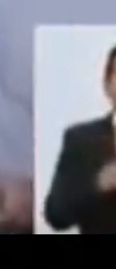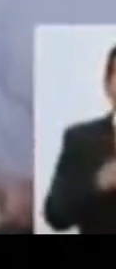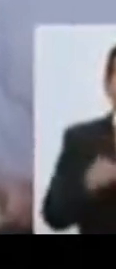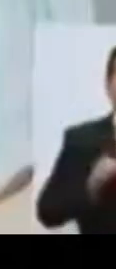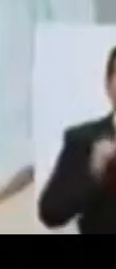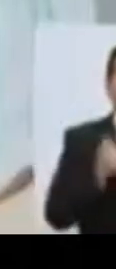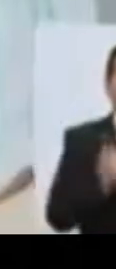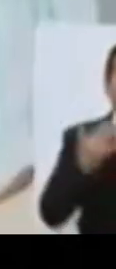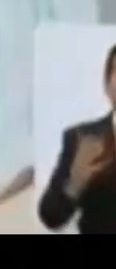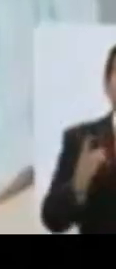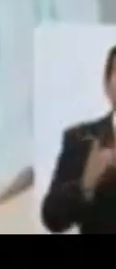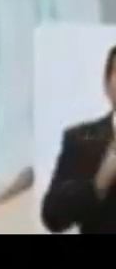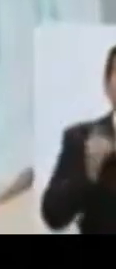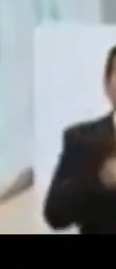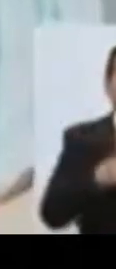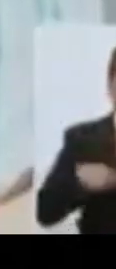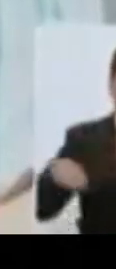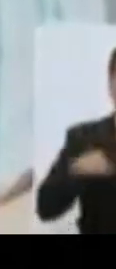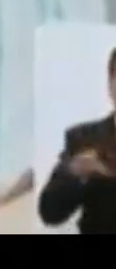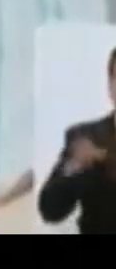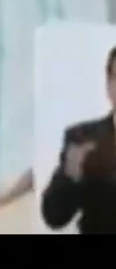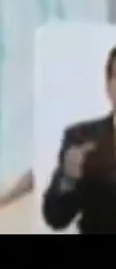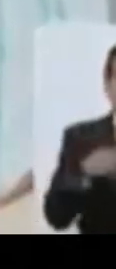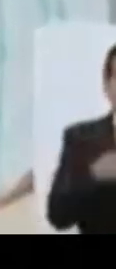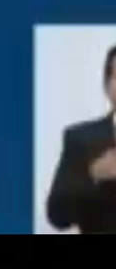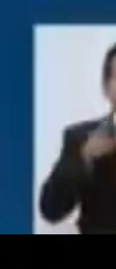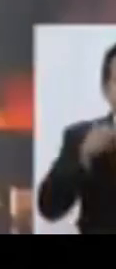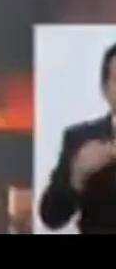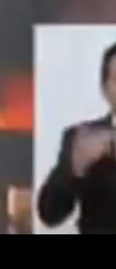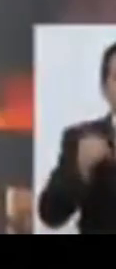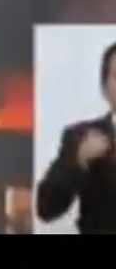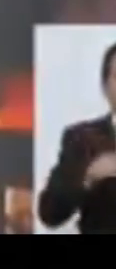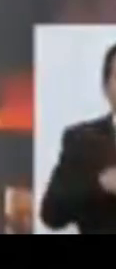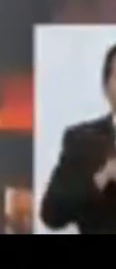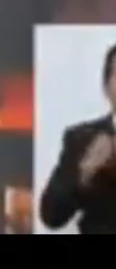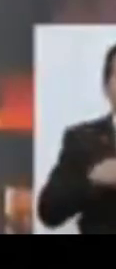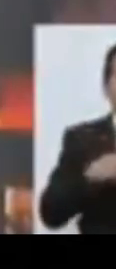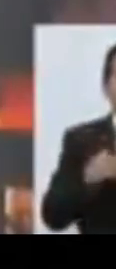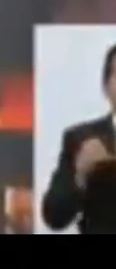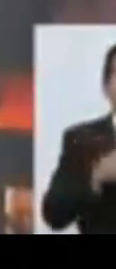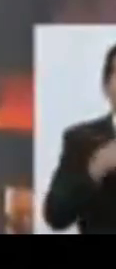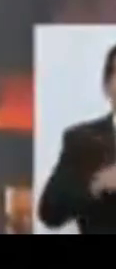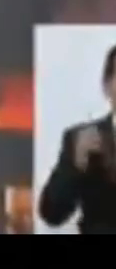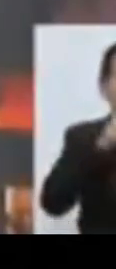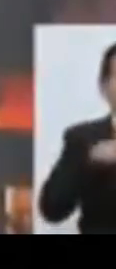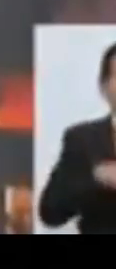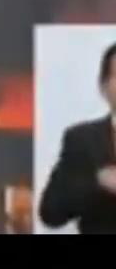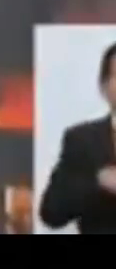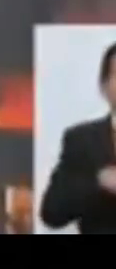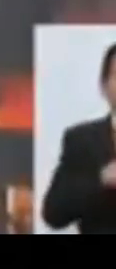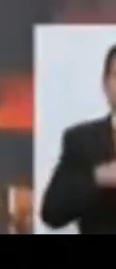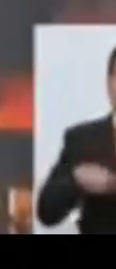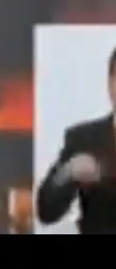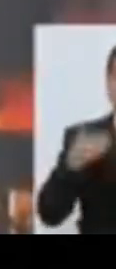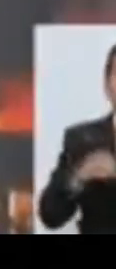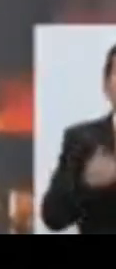Asamblea Departamental en la que se va a proceder a conformar una comisión mixta para poder investigar, ¿no es cierto?, este tema de los ítems fantasmas. ¿Cómo va